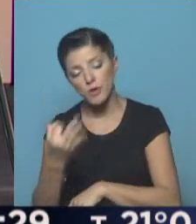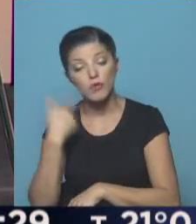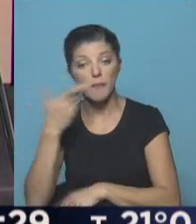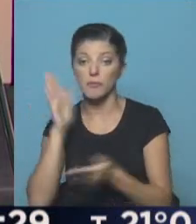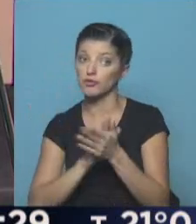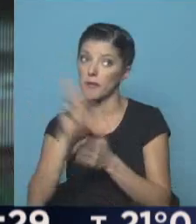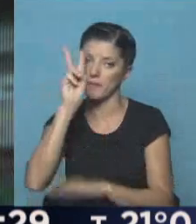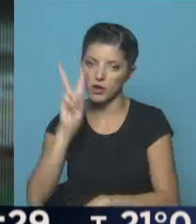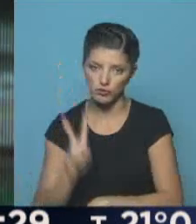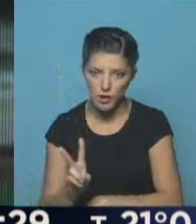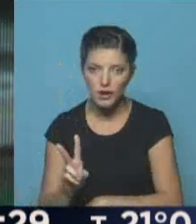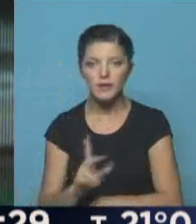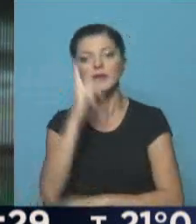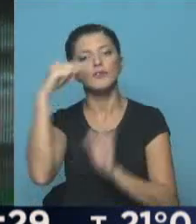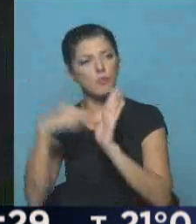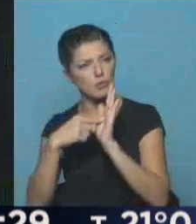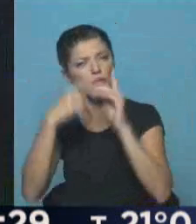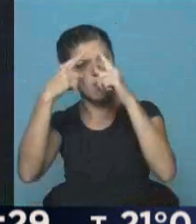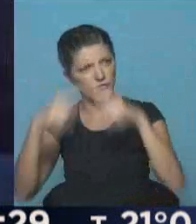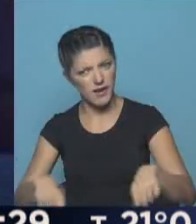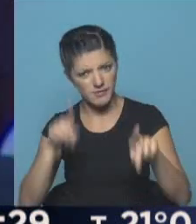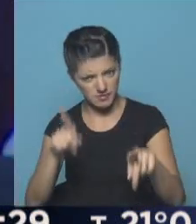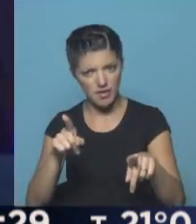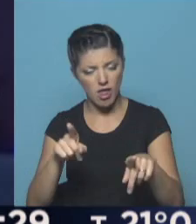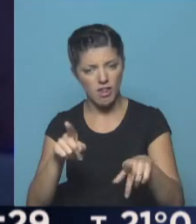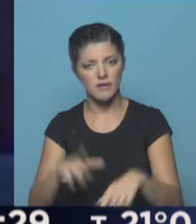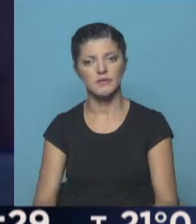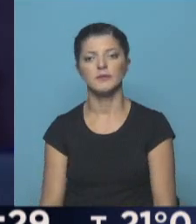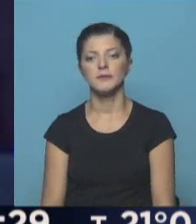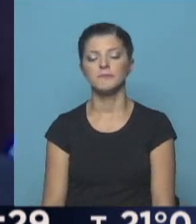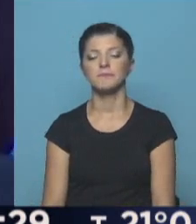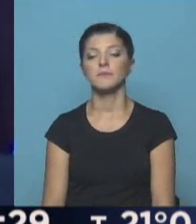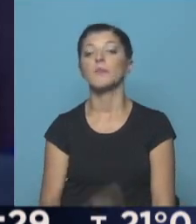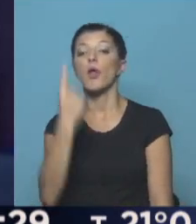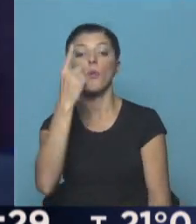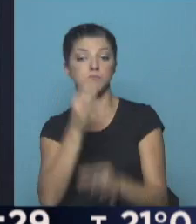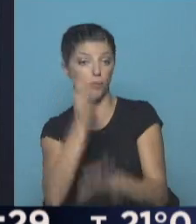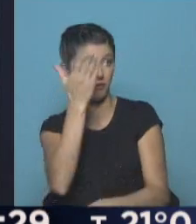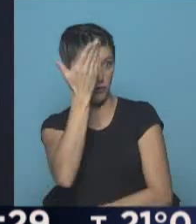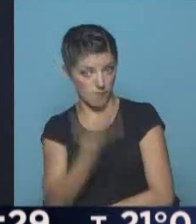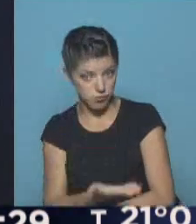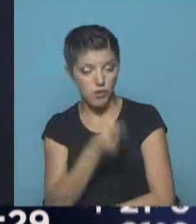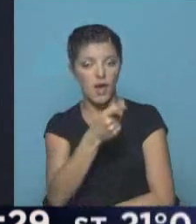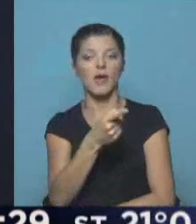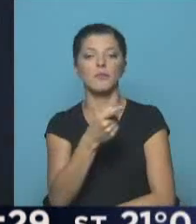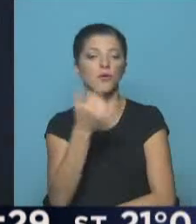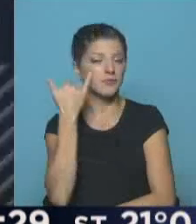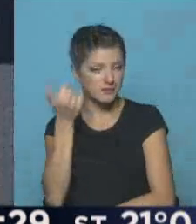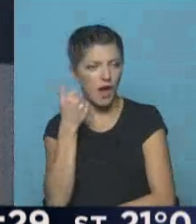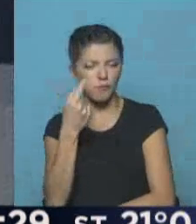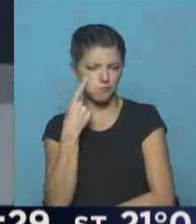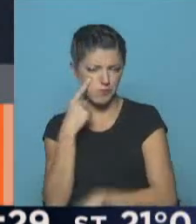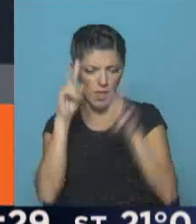tema, y es uno de esos puntos de diferencia grande en la región. Para un especialista como vos, que venís siguiendo tan de cerca los